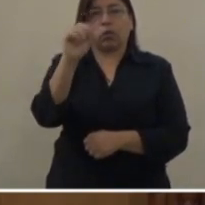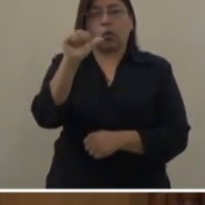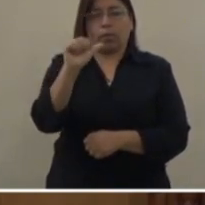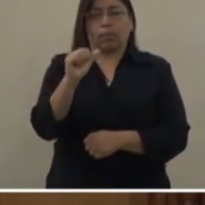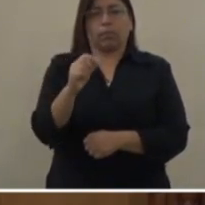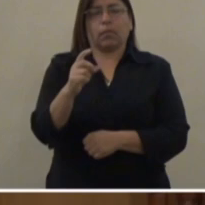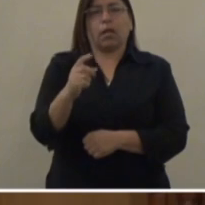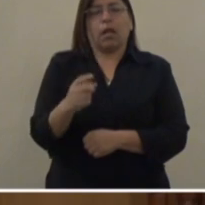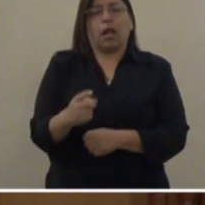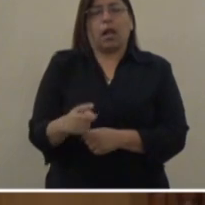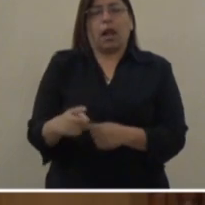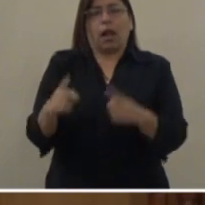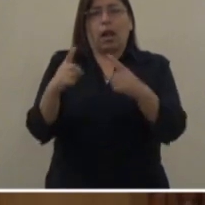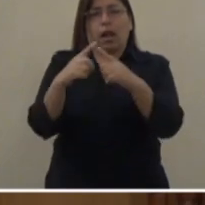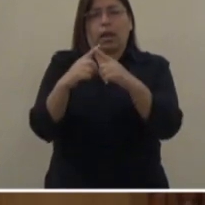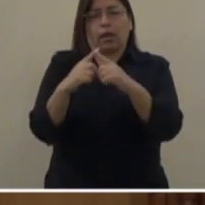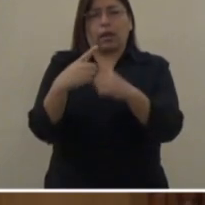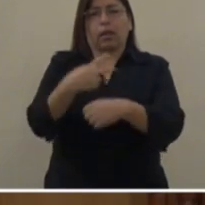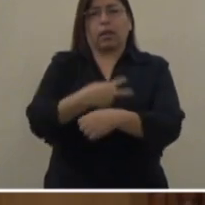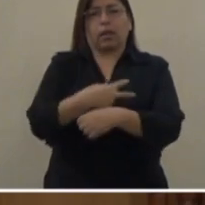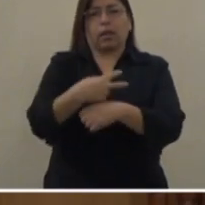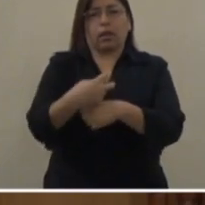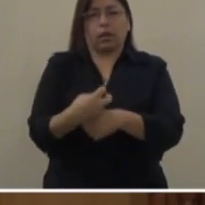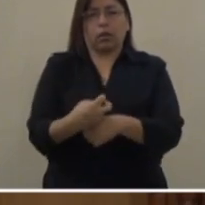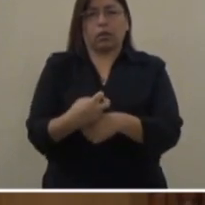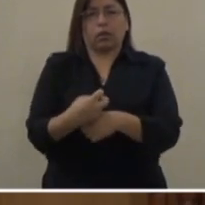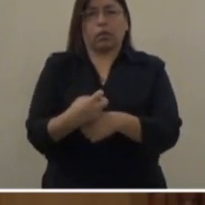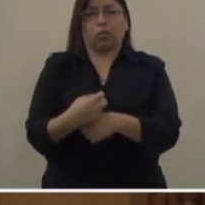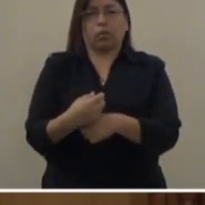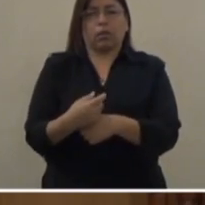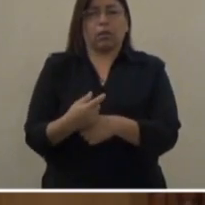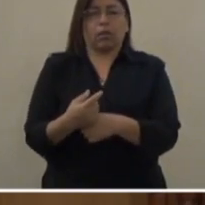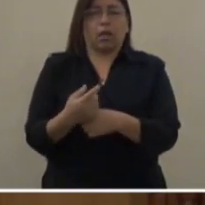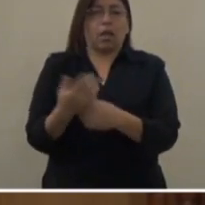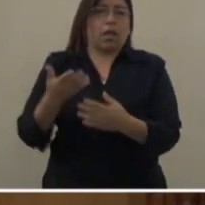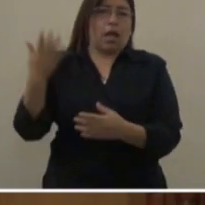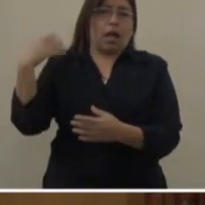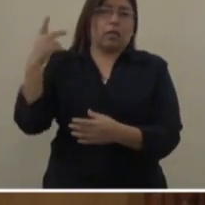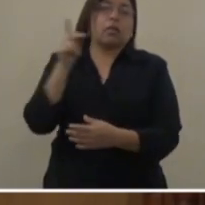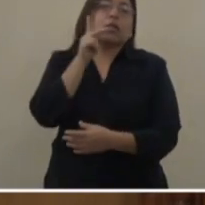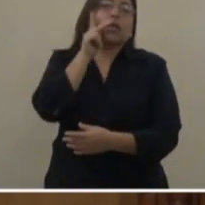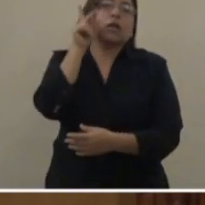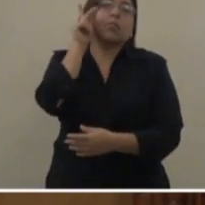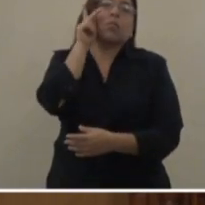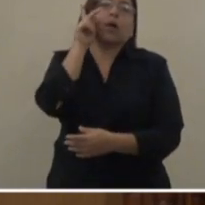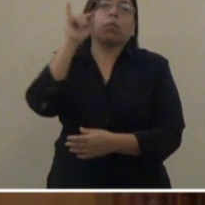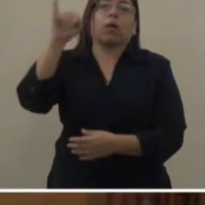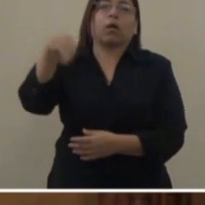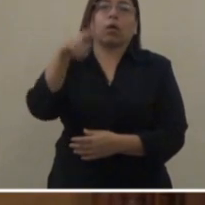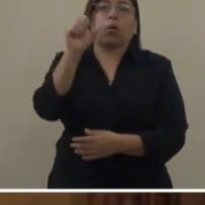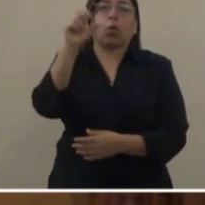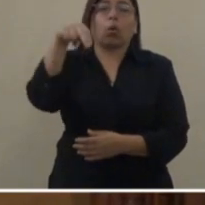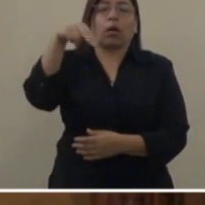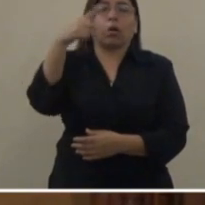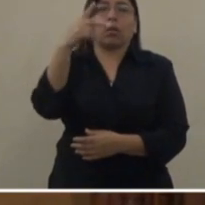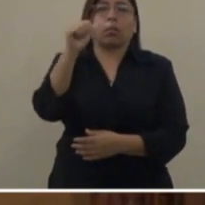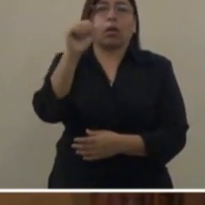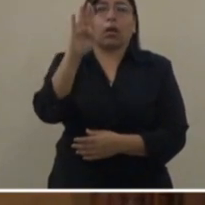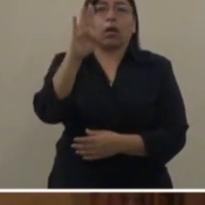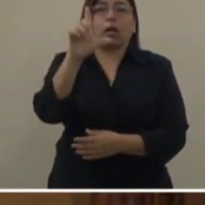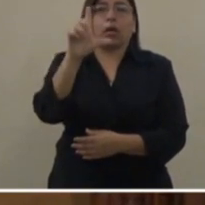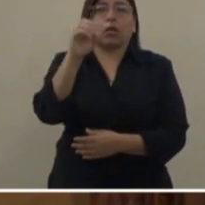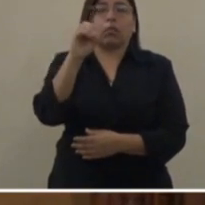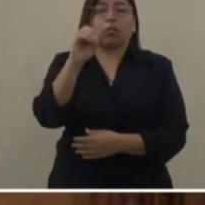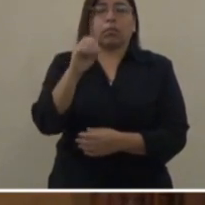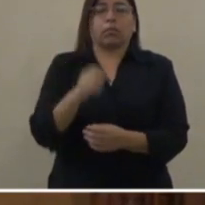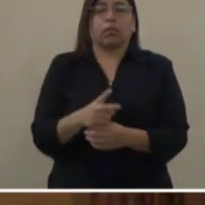propone, desde que así lo instituyó el Papa Juan Pablo II, el Domingo